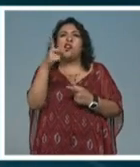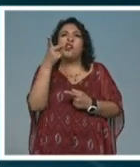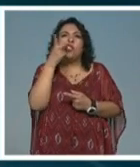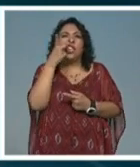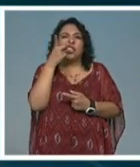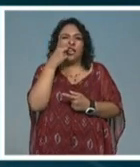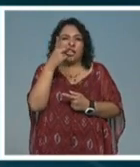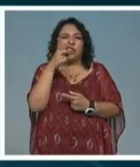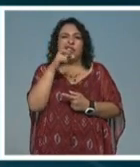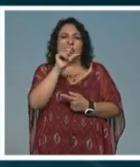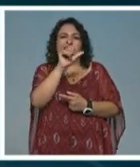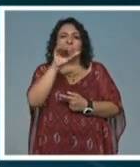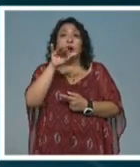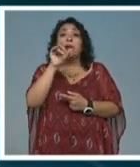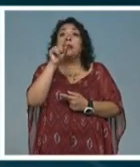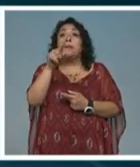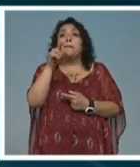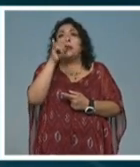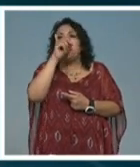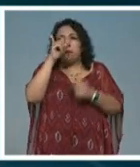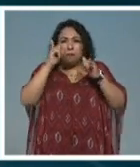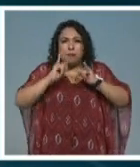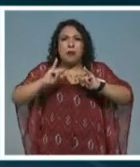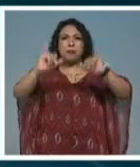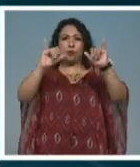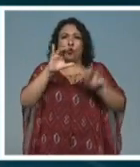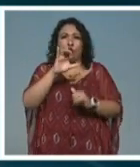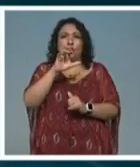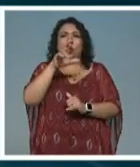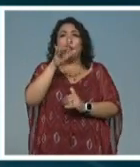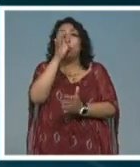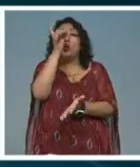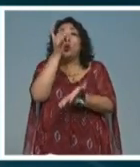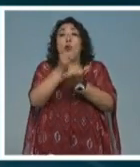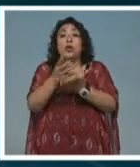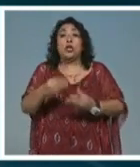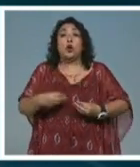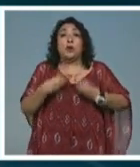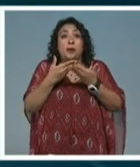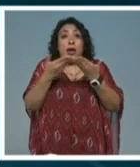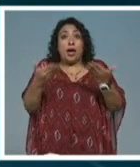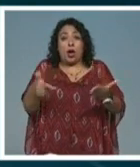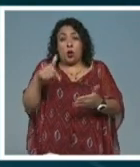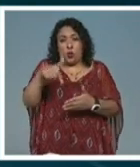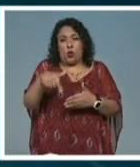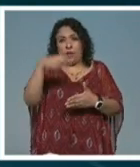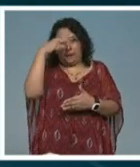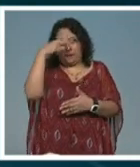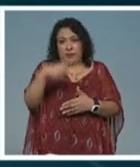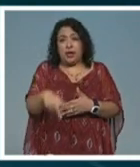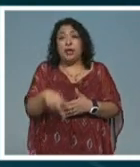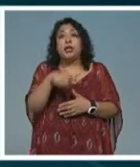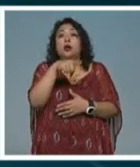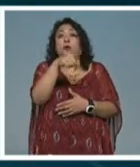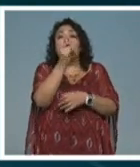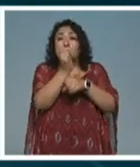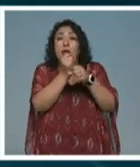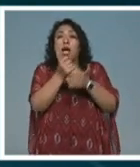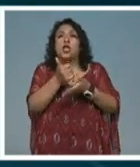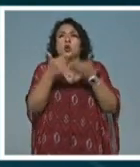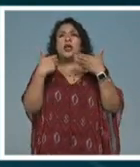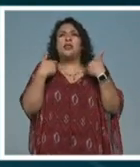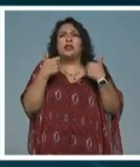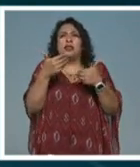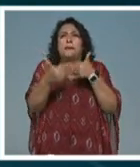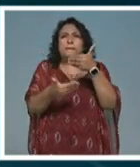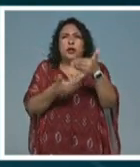de sable, así como el mamut colombino, el único que habitó en el actual territorio mexicano. Los estudios permitirán comprender